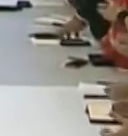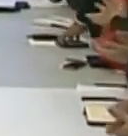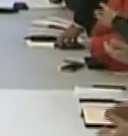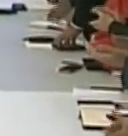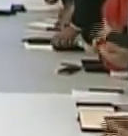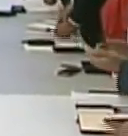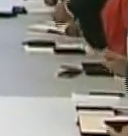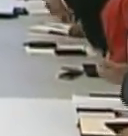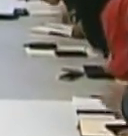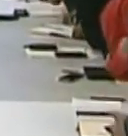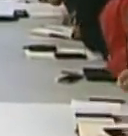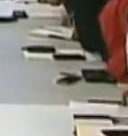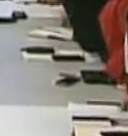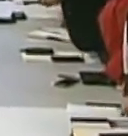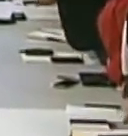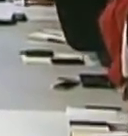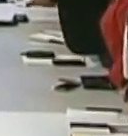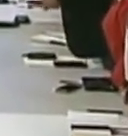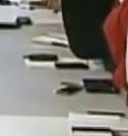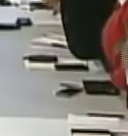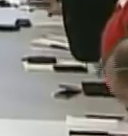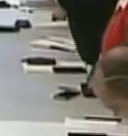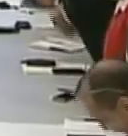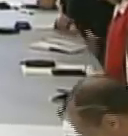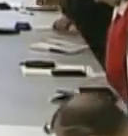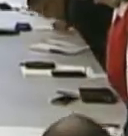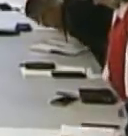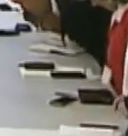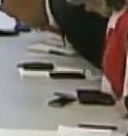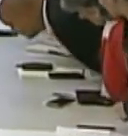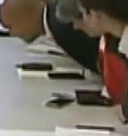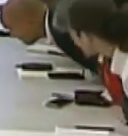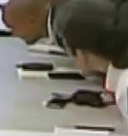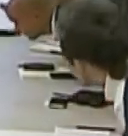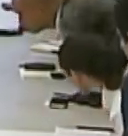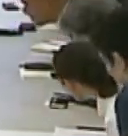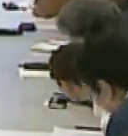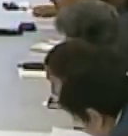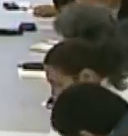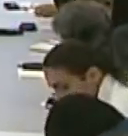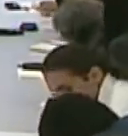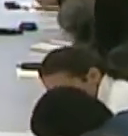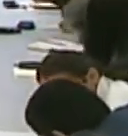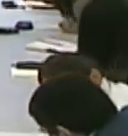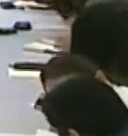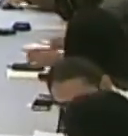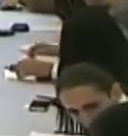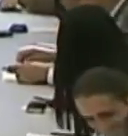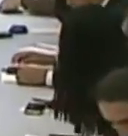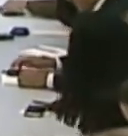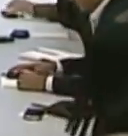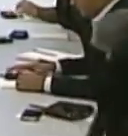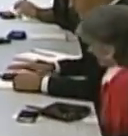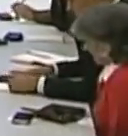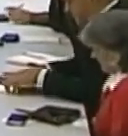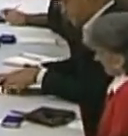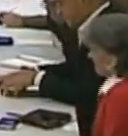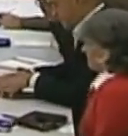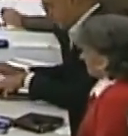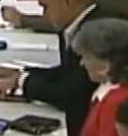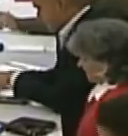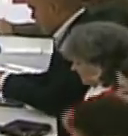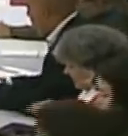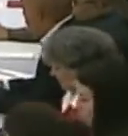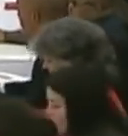Importante destacar que con esta instancia se buscará consolidar un nuevo modelo productivo e